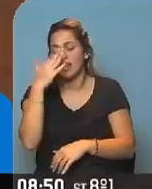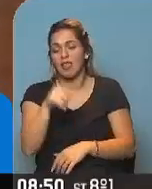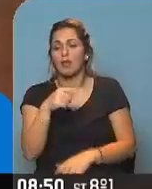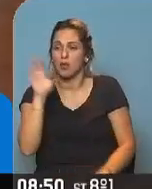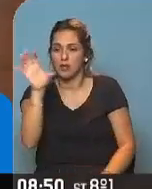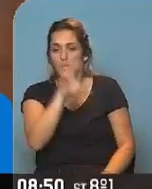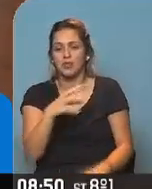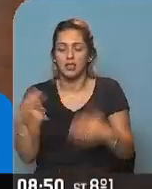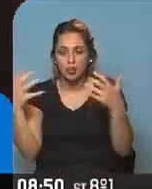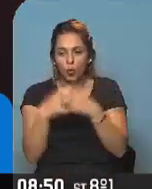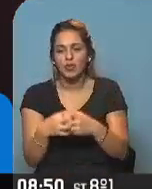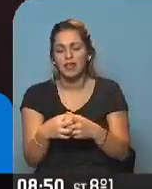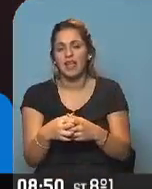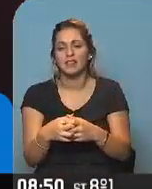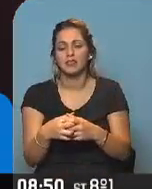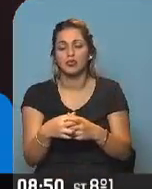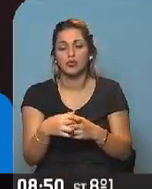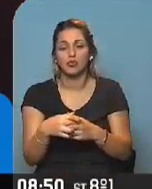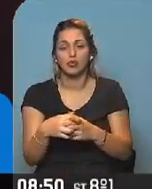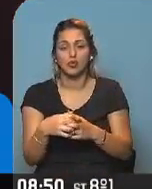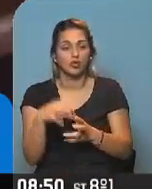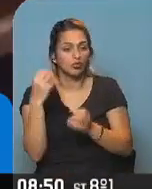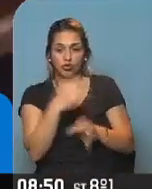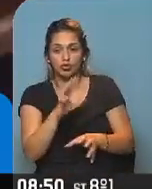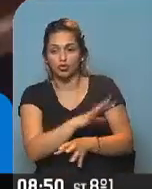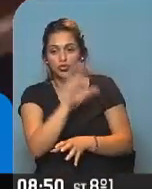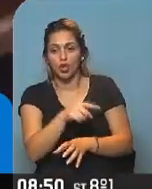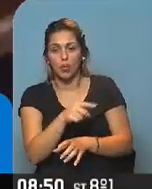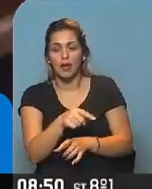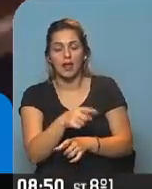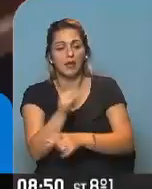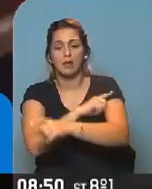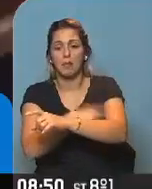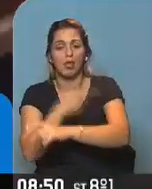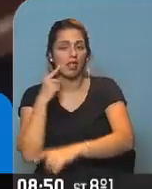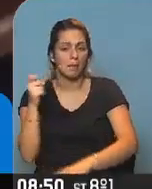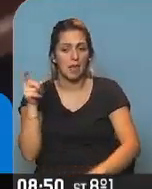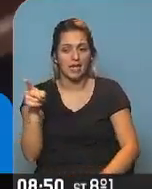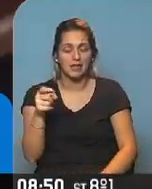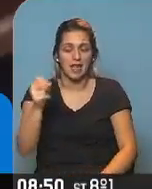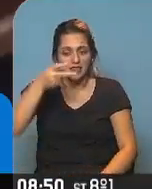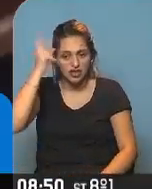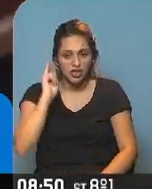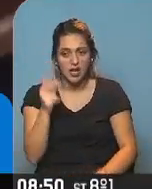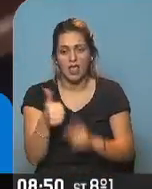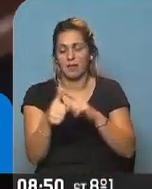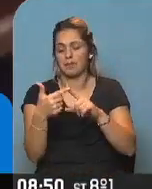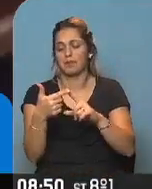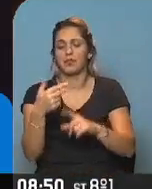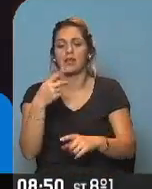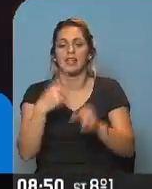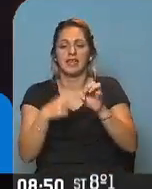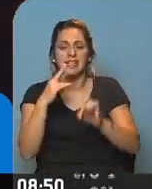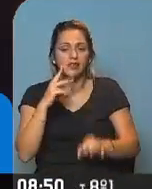provincias unidas el resto estaba cayendo de nuevo en manos del poder español chile quito